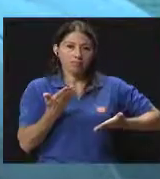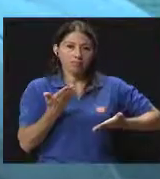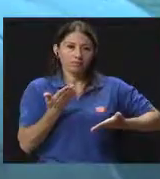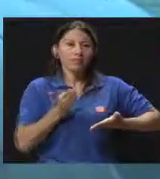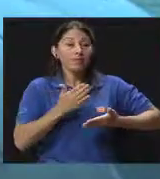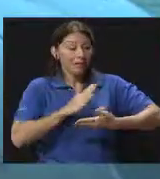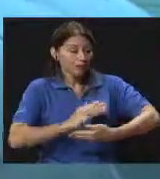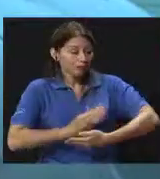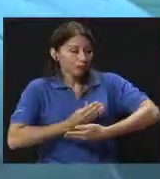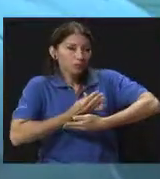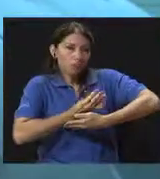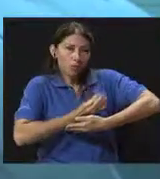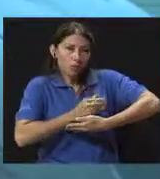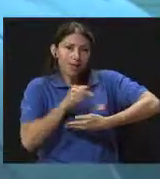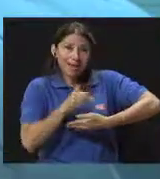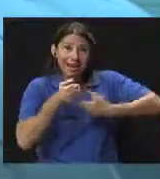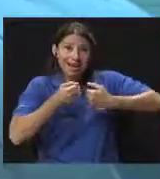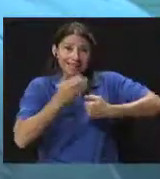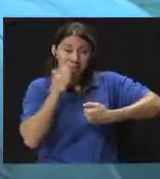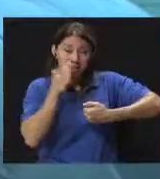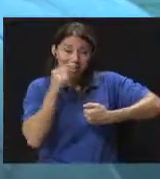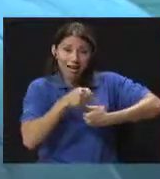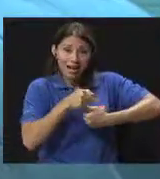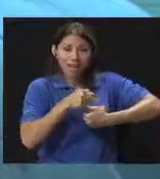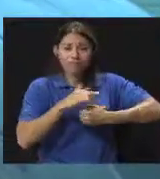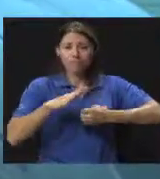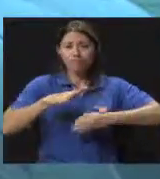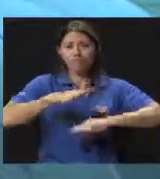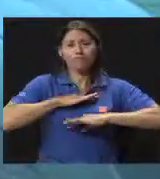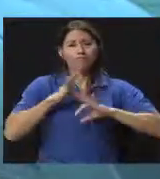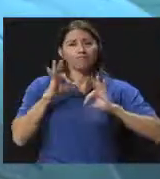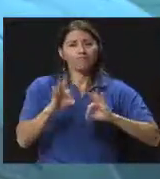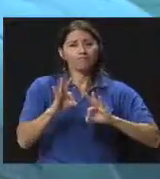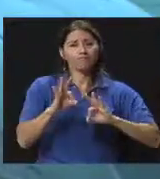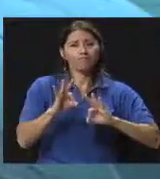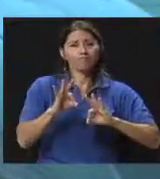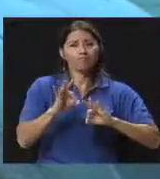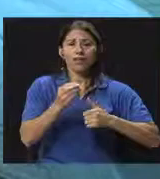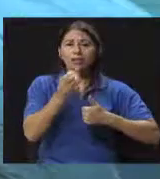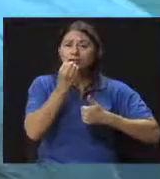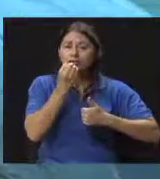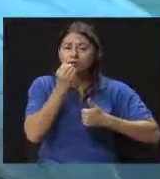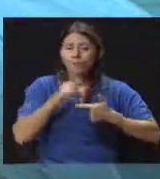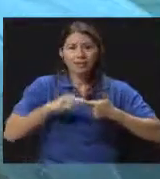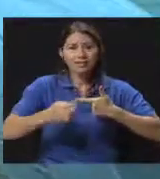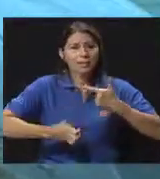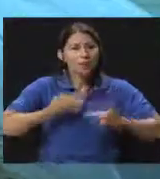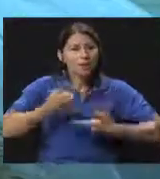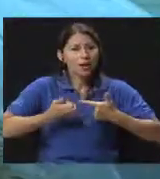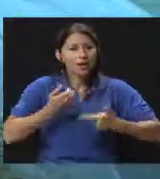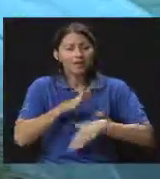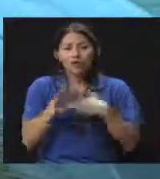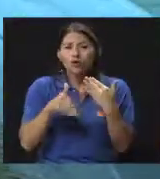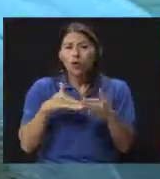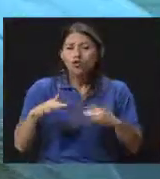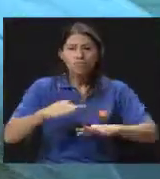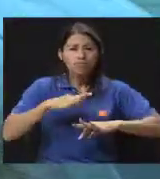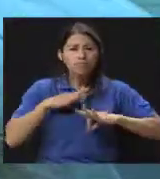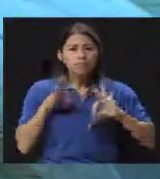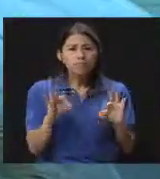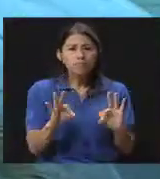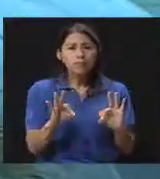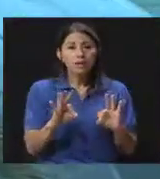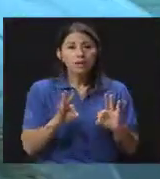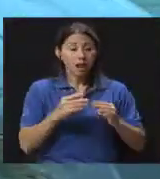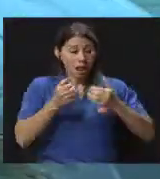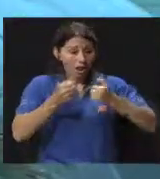materna suple todas las necesidades nutricionales y emocionales, que es muy importante. La leche materna no solamente es